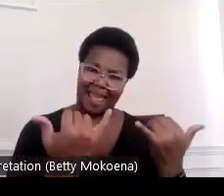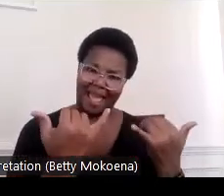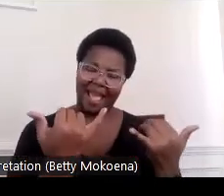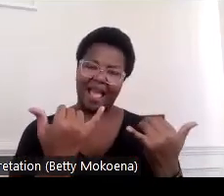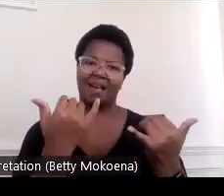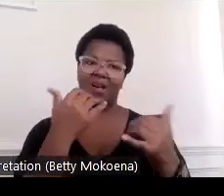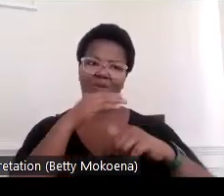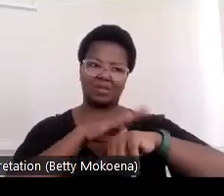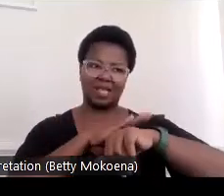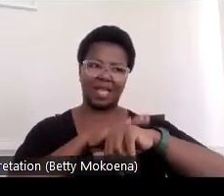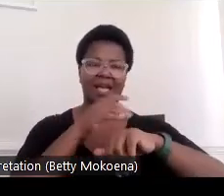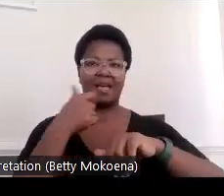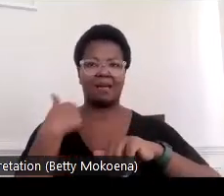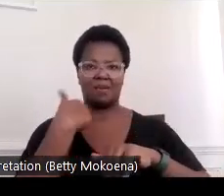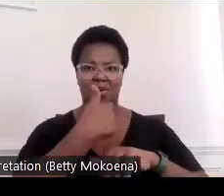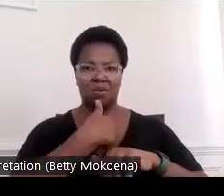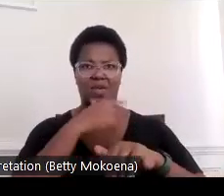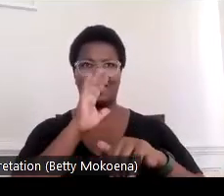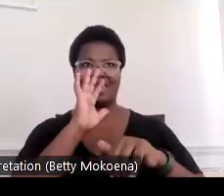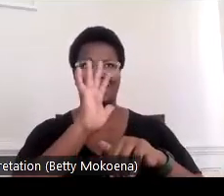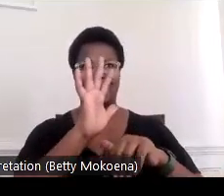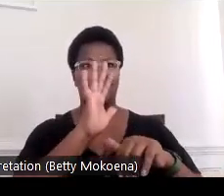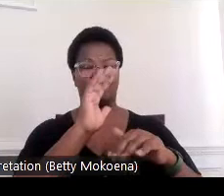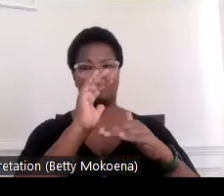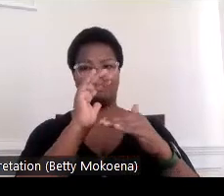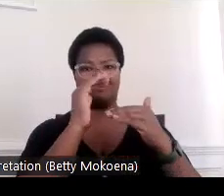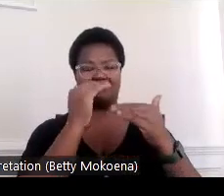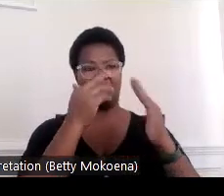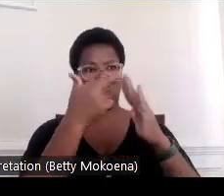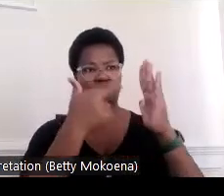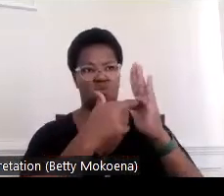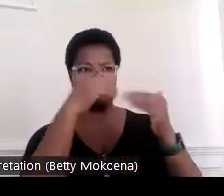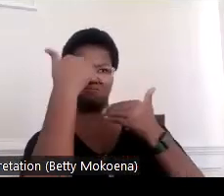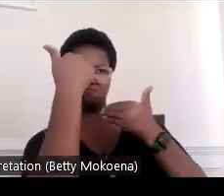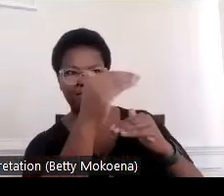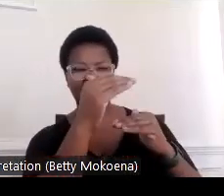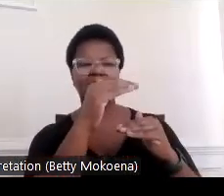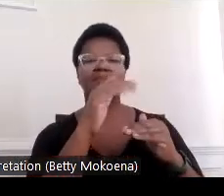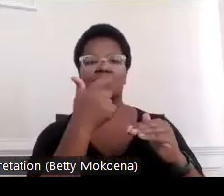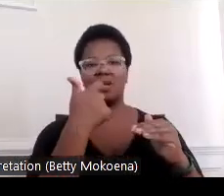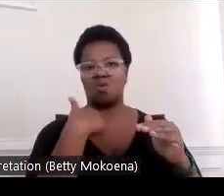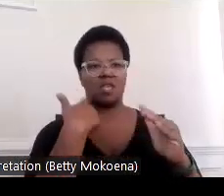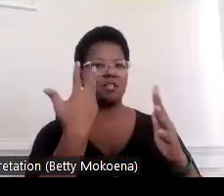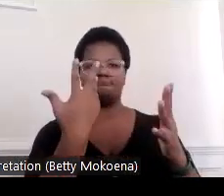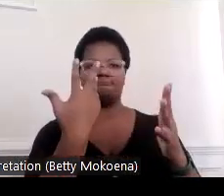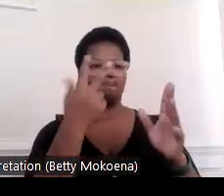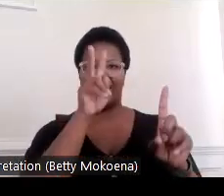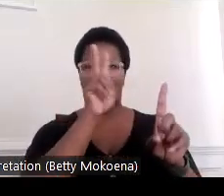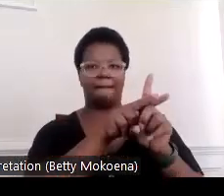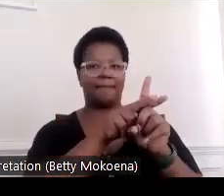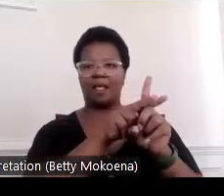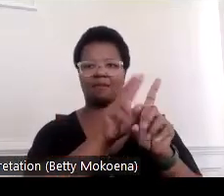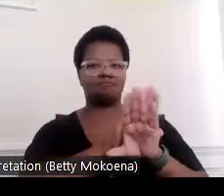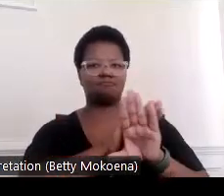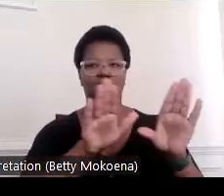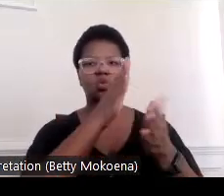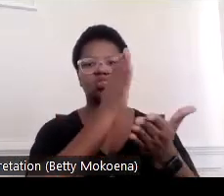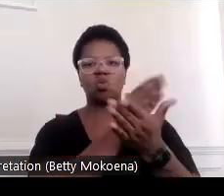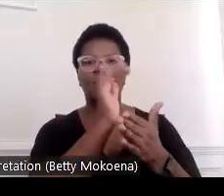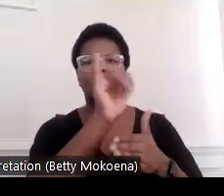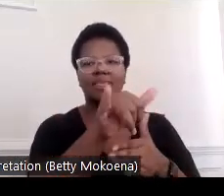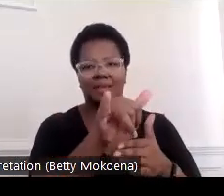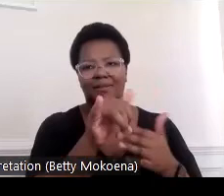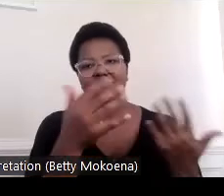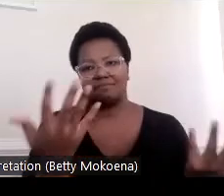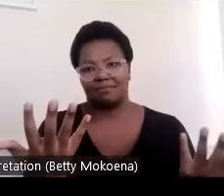que le di verdad hay ocasiones la cual Entonces se puede remover completamente pero ustedes como